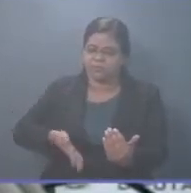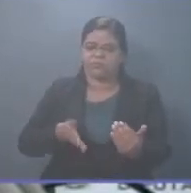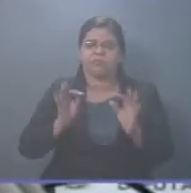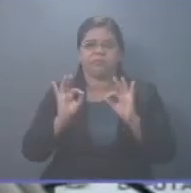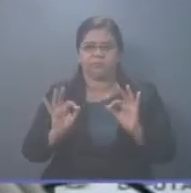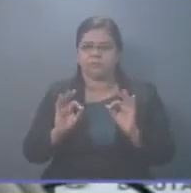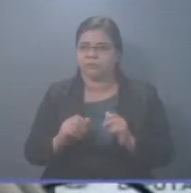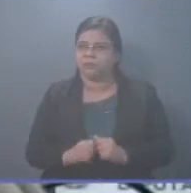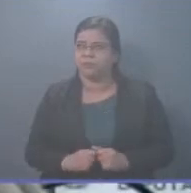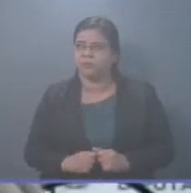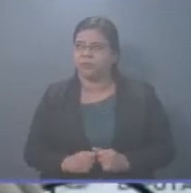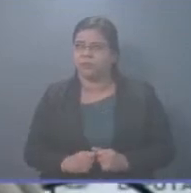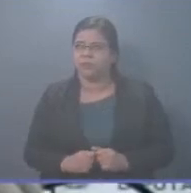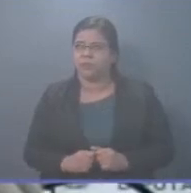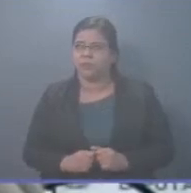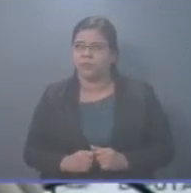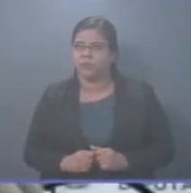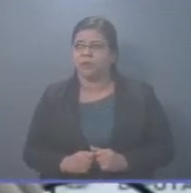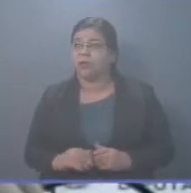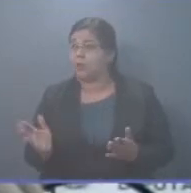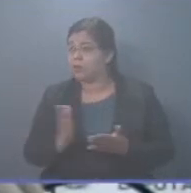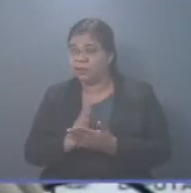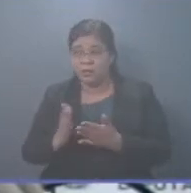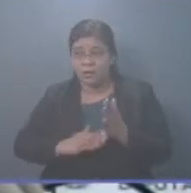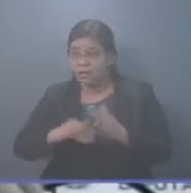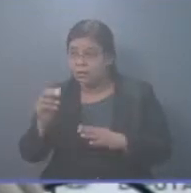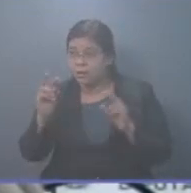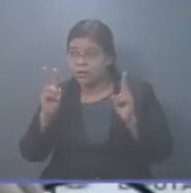vigencia. Si no hay ningún otro